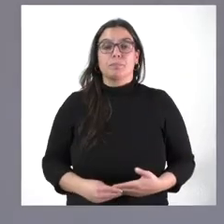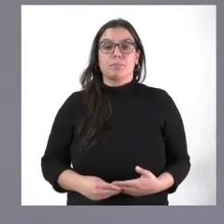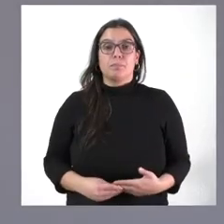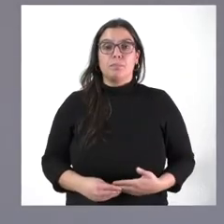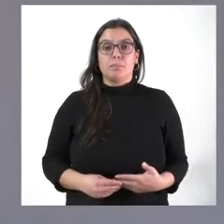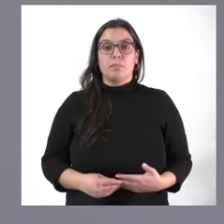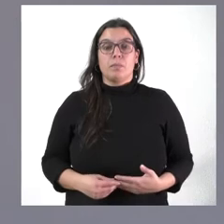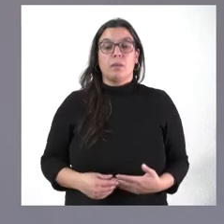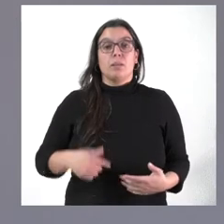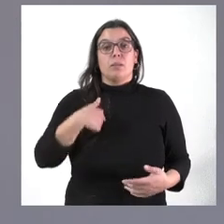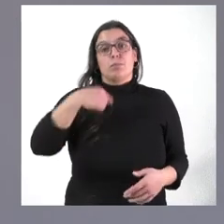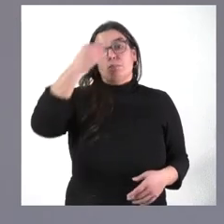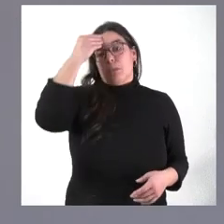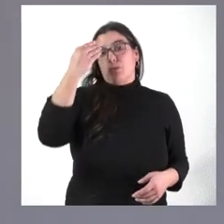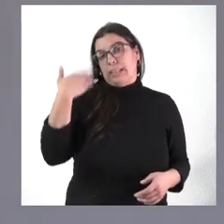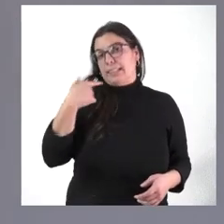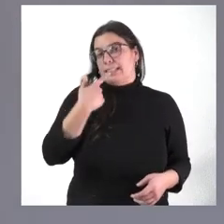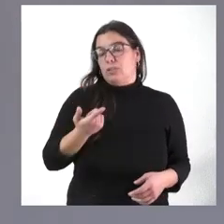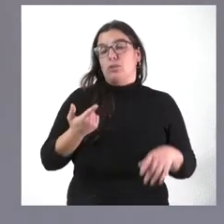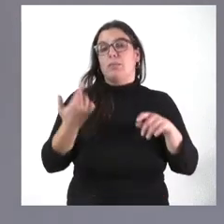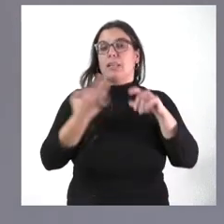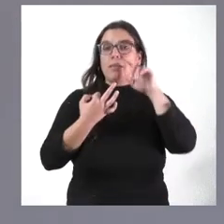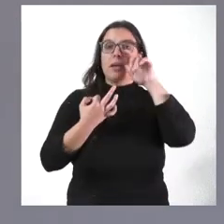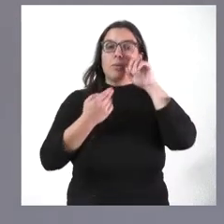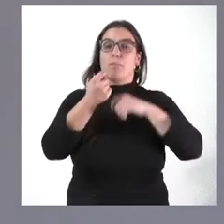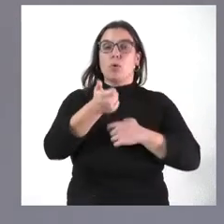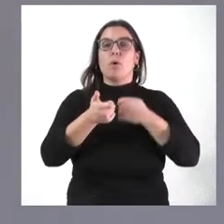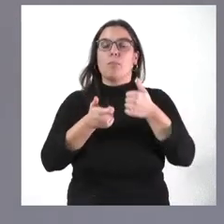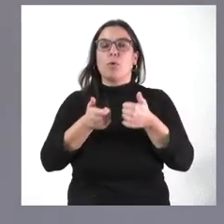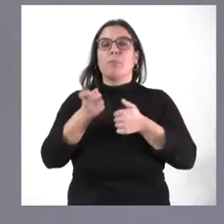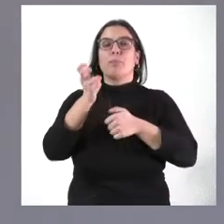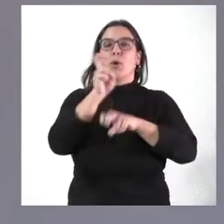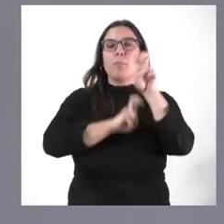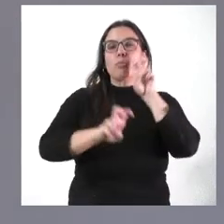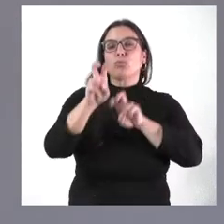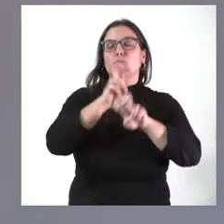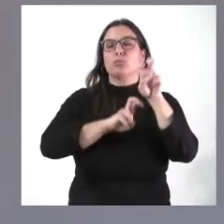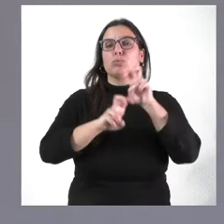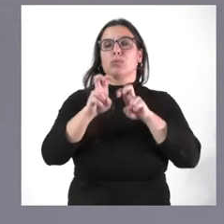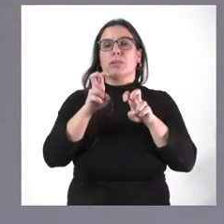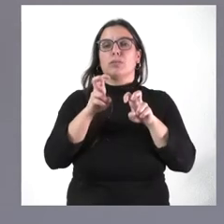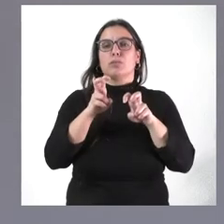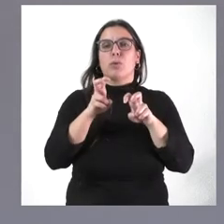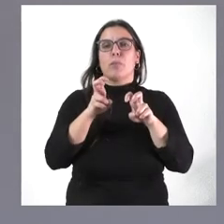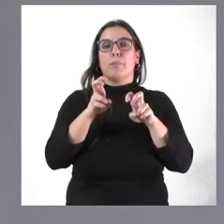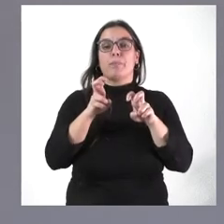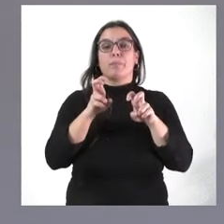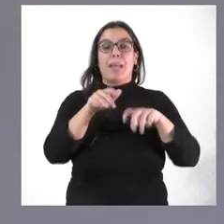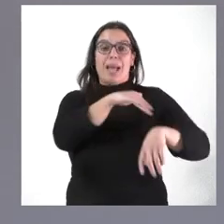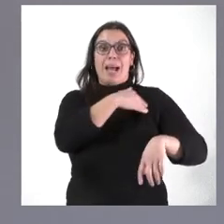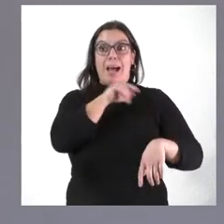lo decía antes habrá que ir poco a poco buscando que las academias